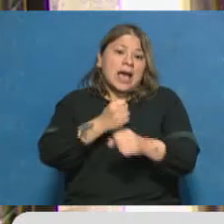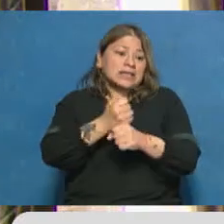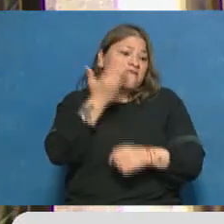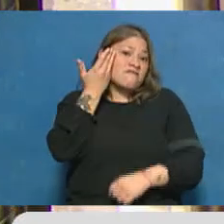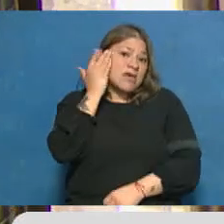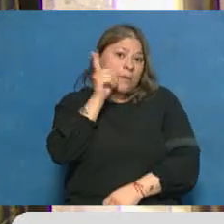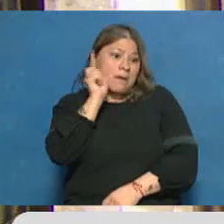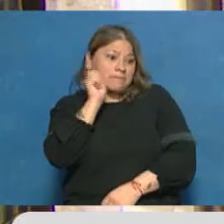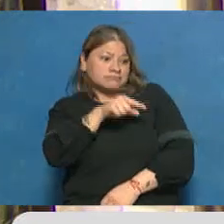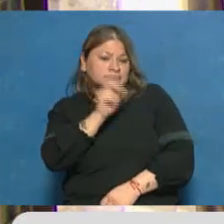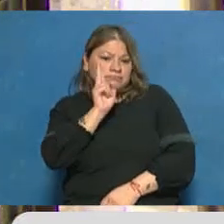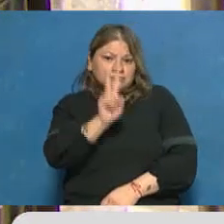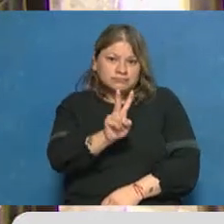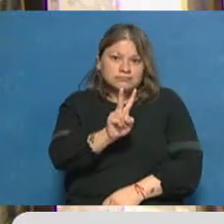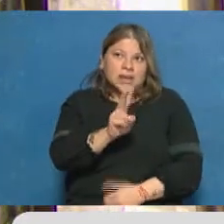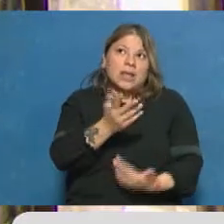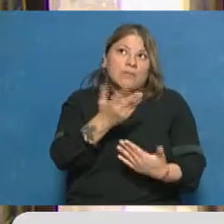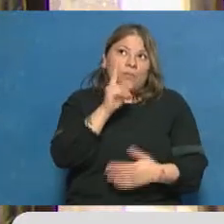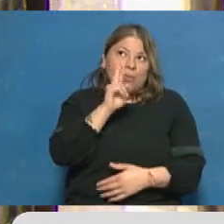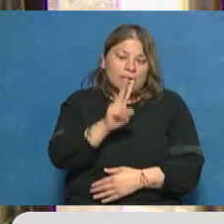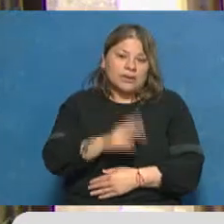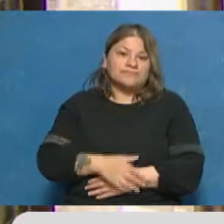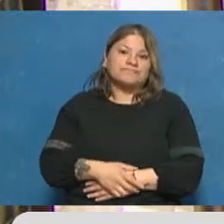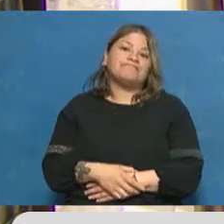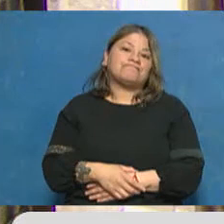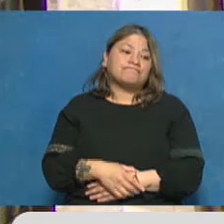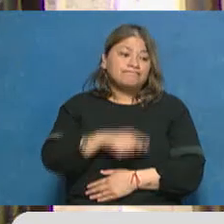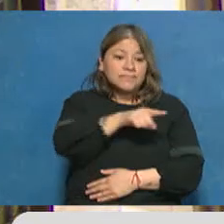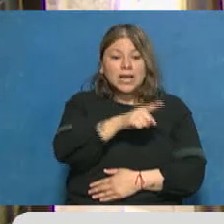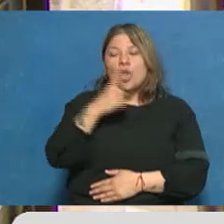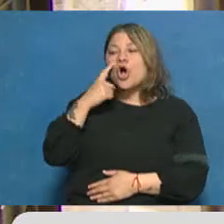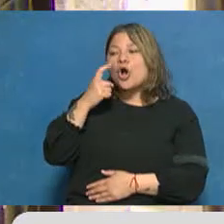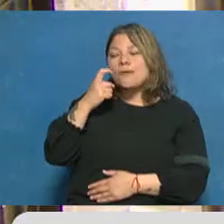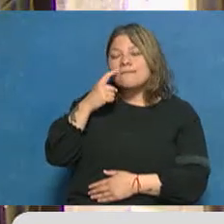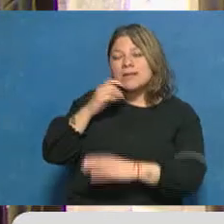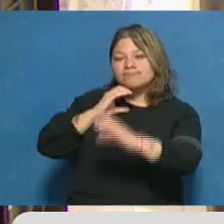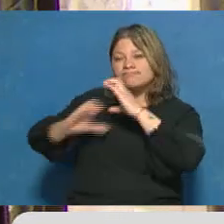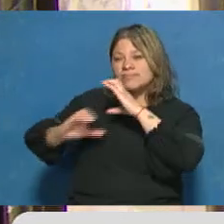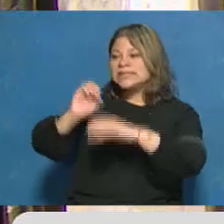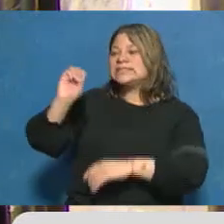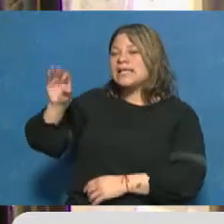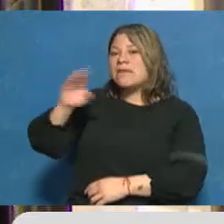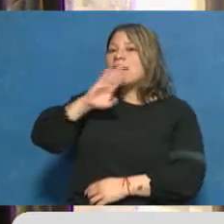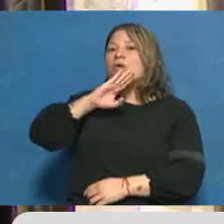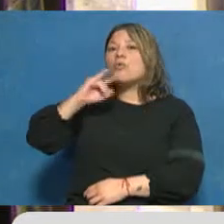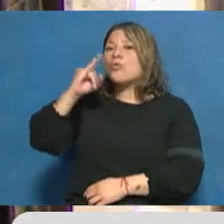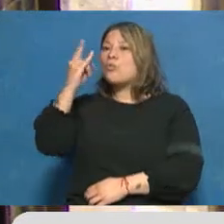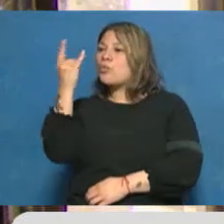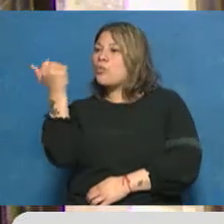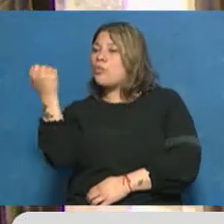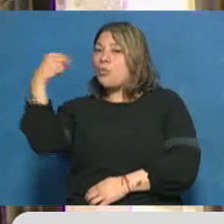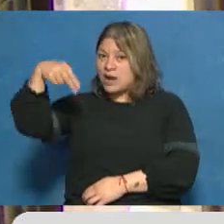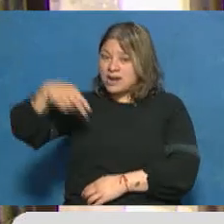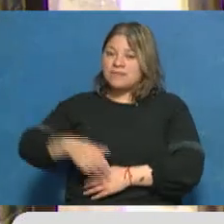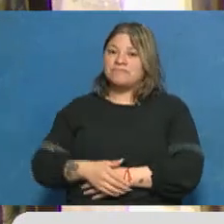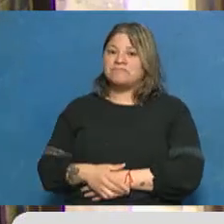papá, me metí al Facebook de él y pude ver que se había estado comunicando con un hombre que aparentemente se llama Juan. Y por lo